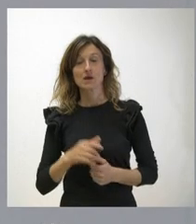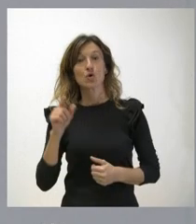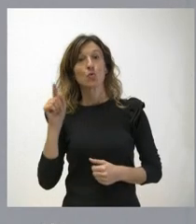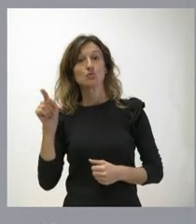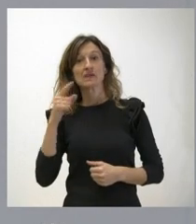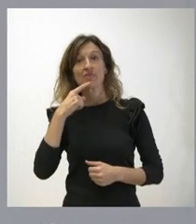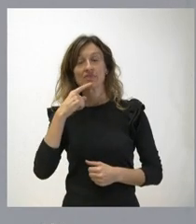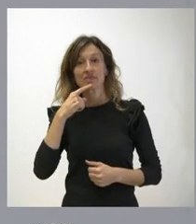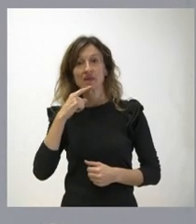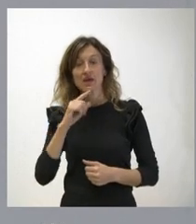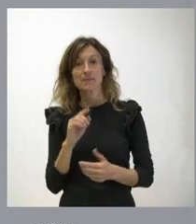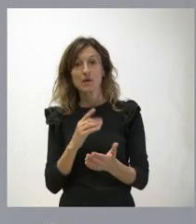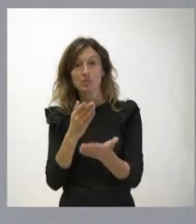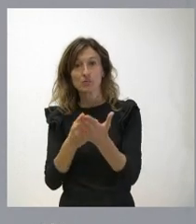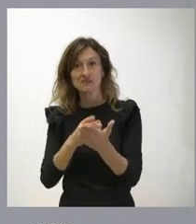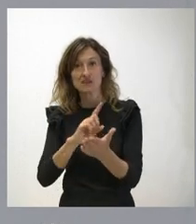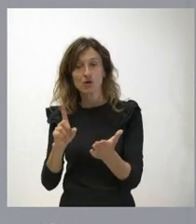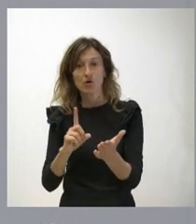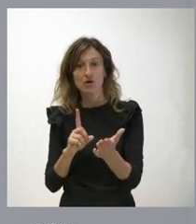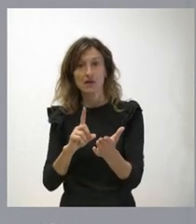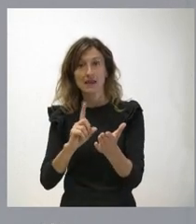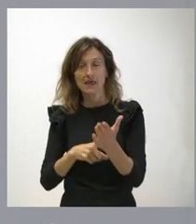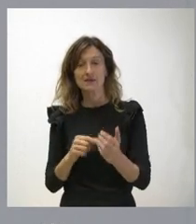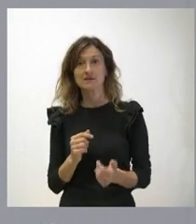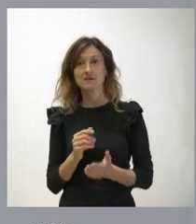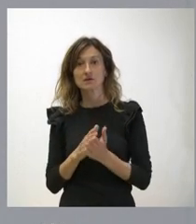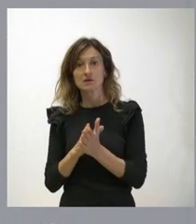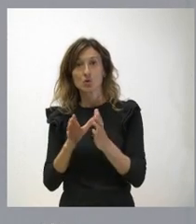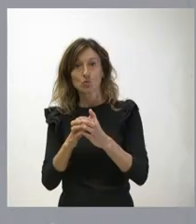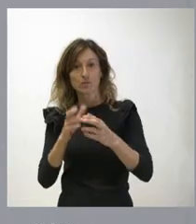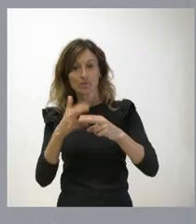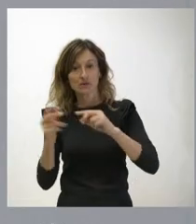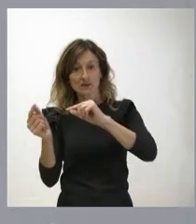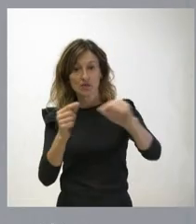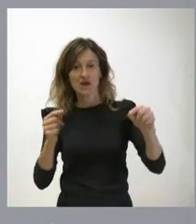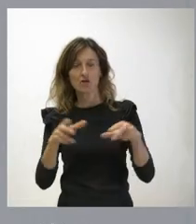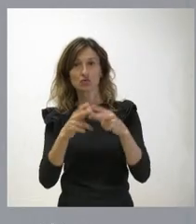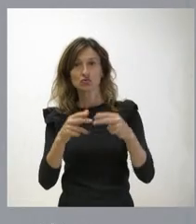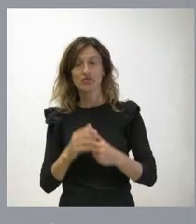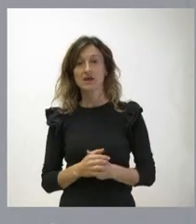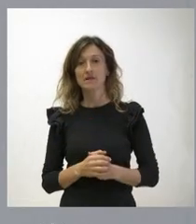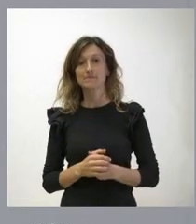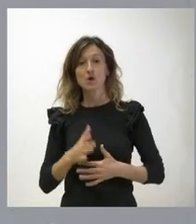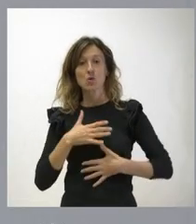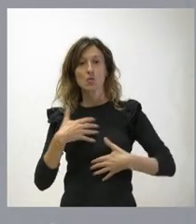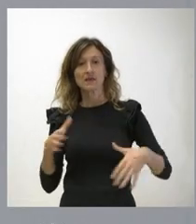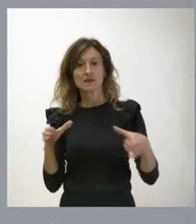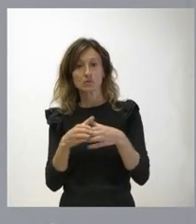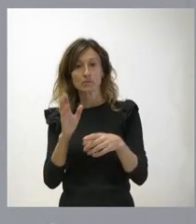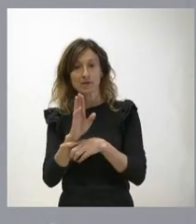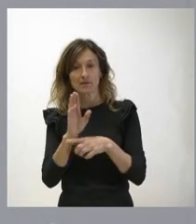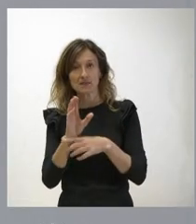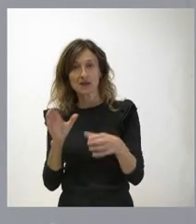la proposición de ley presentada por un grupo político en relación con el diálogo social cualquier grupo parlamentario de la